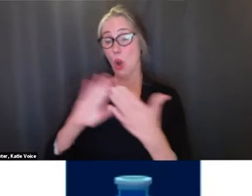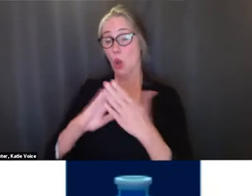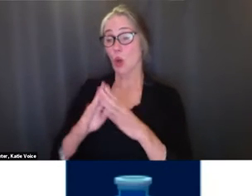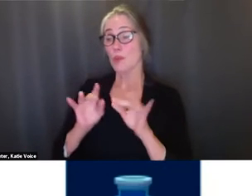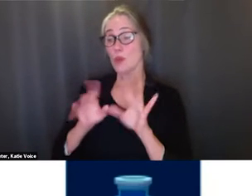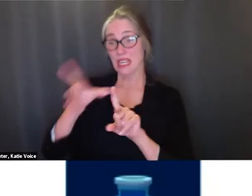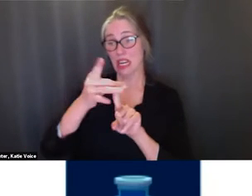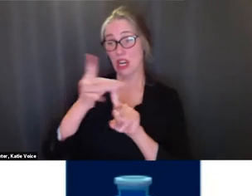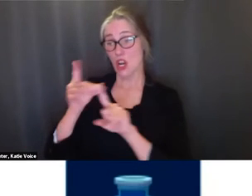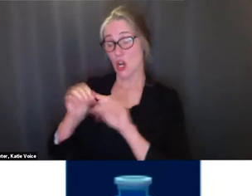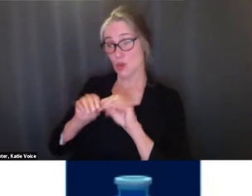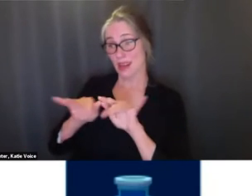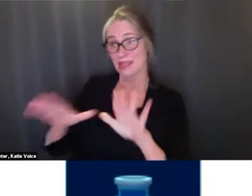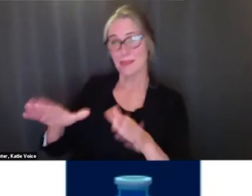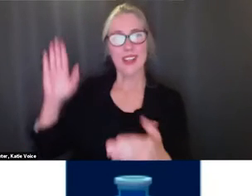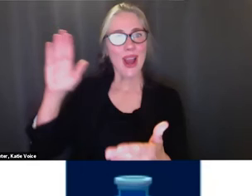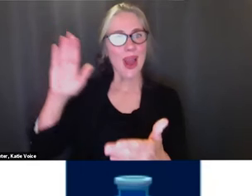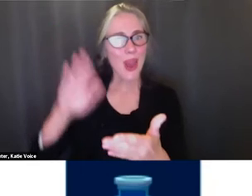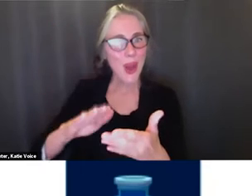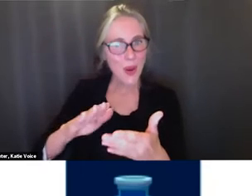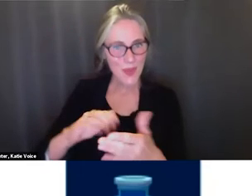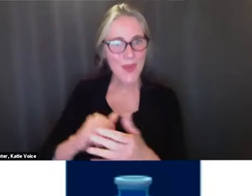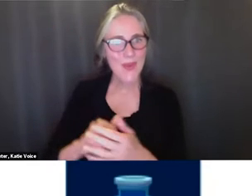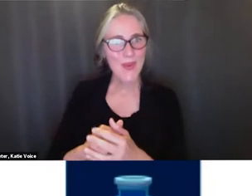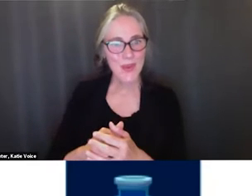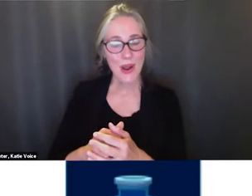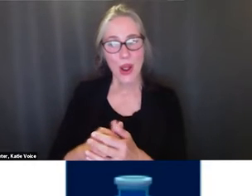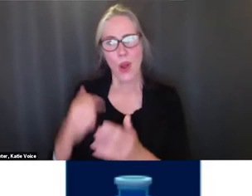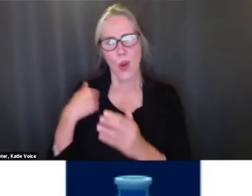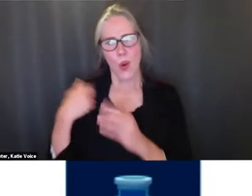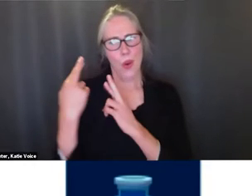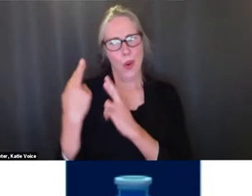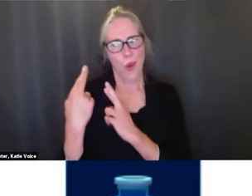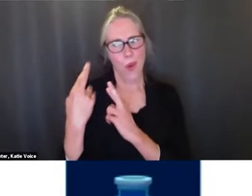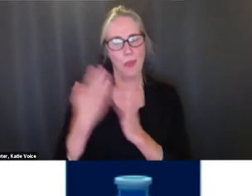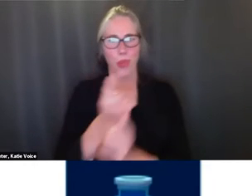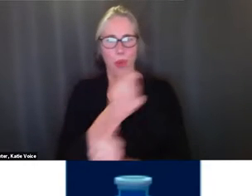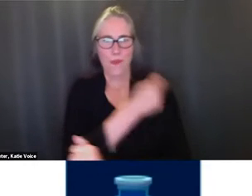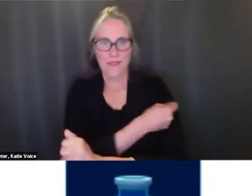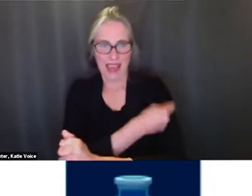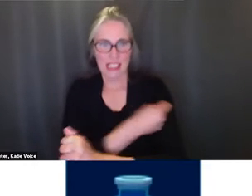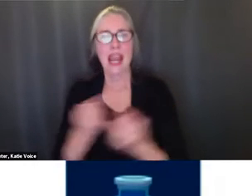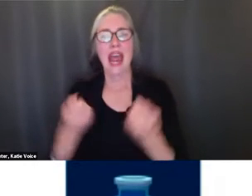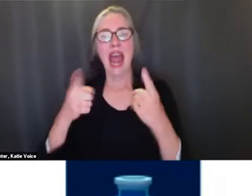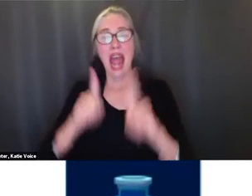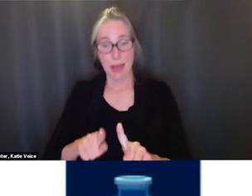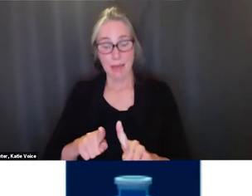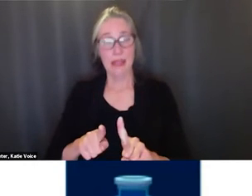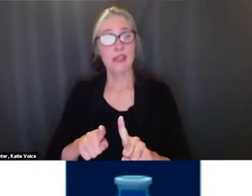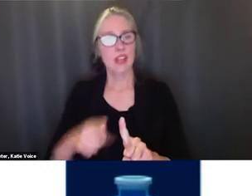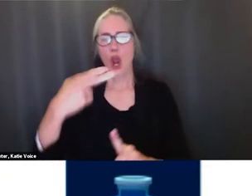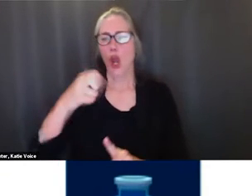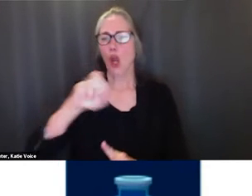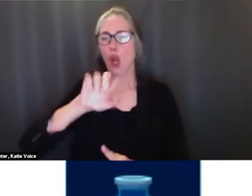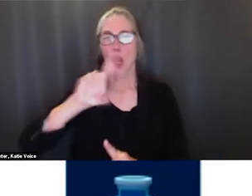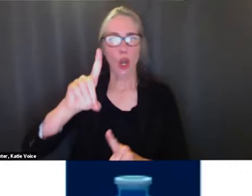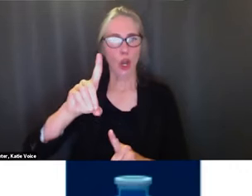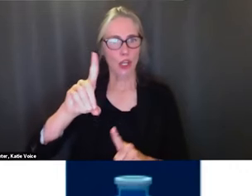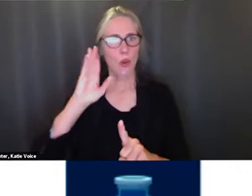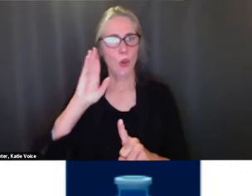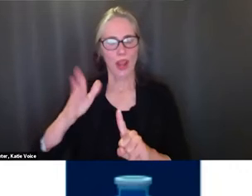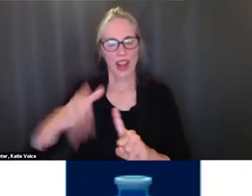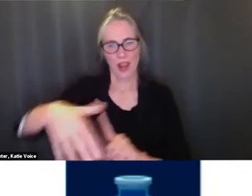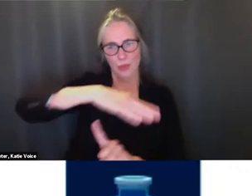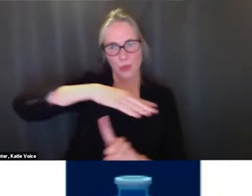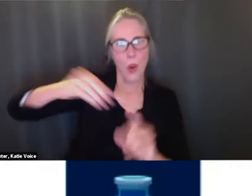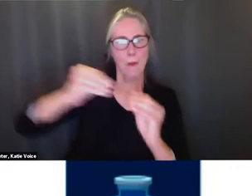esperamos que durante el proceso de vacunación nuestra inmunidad colectiva va a seguir incrementándose. Vamos a estar